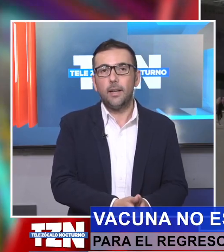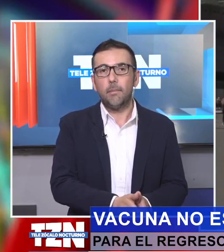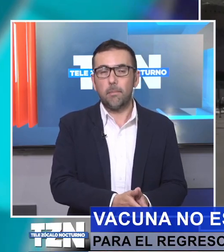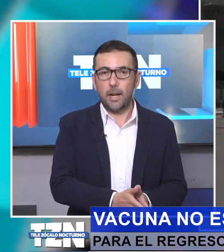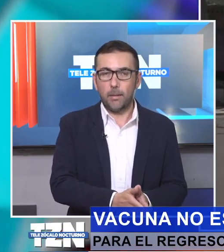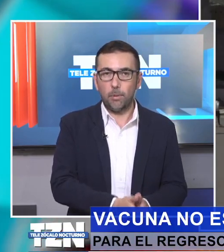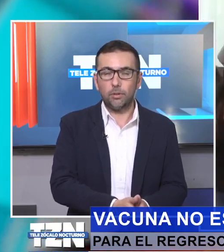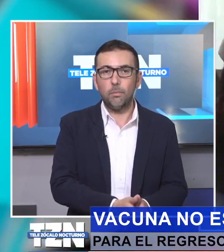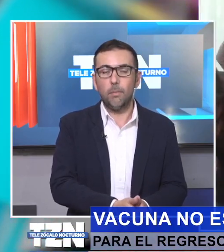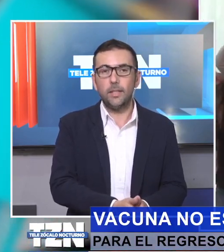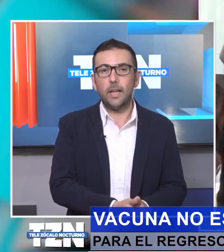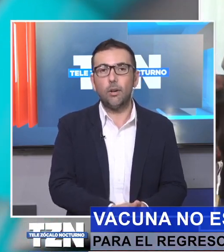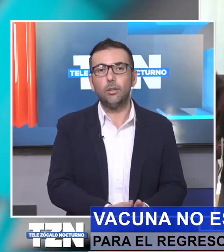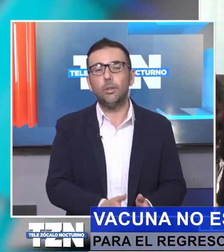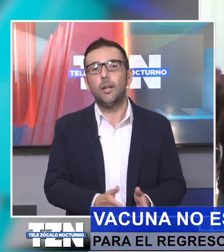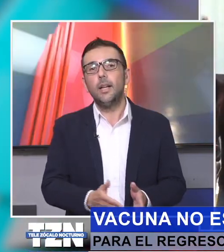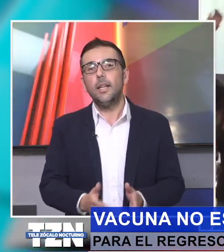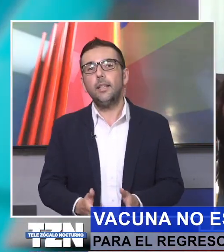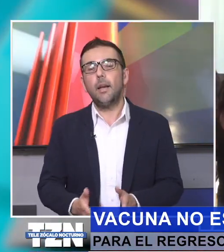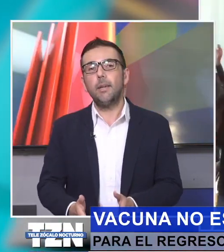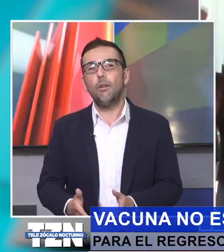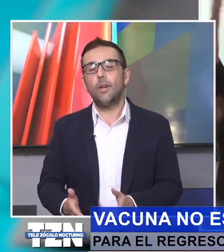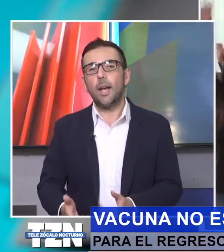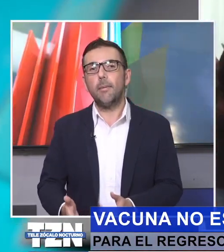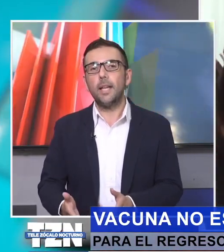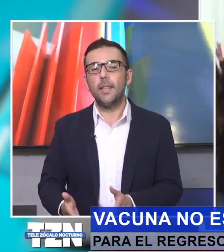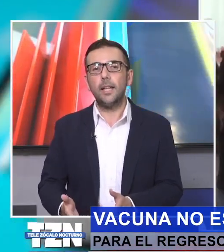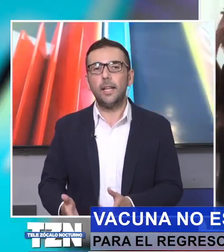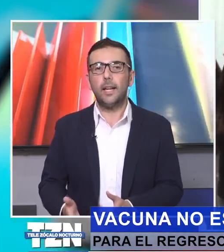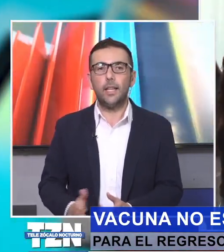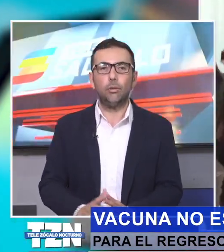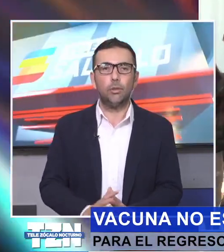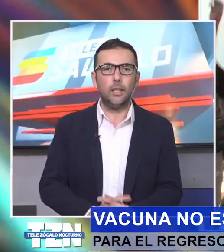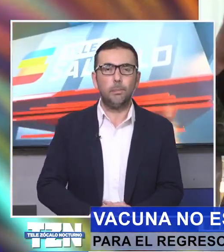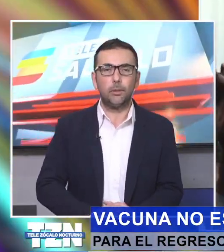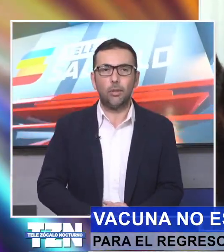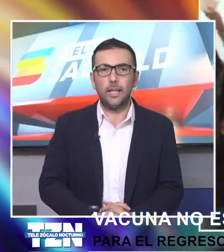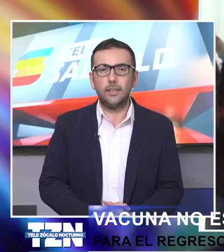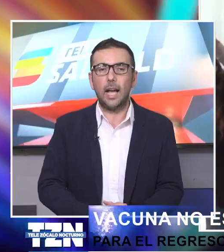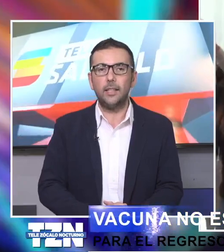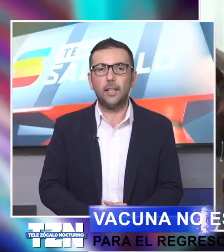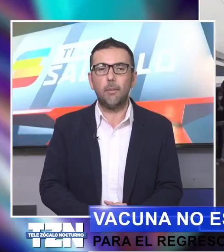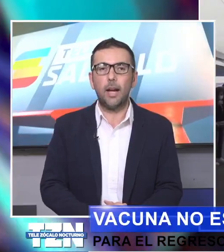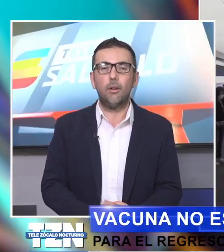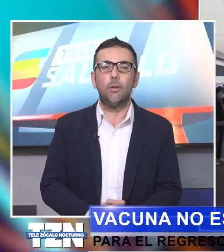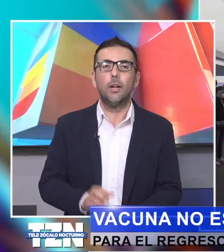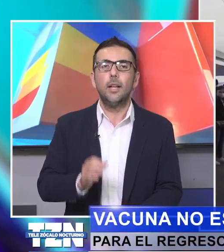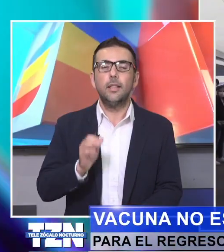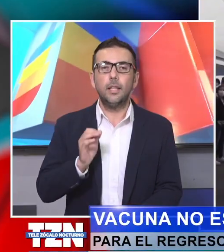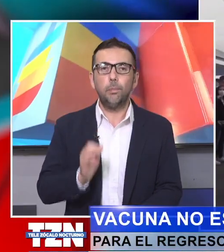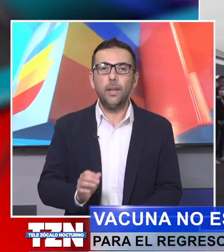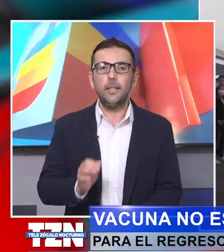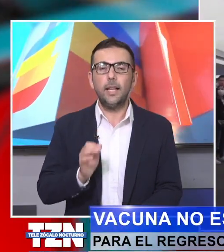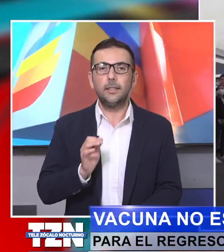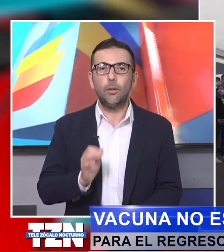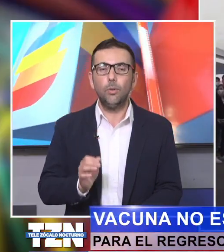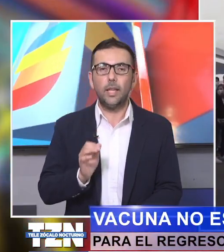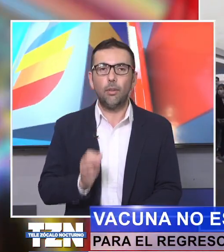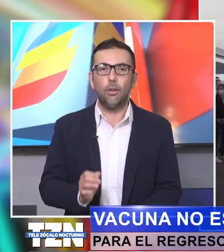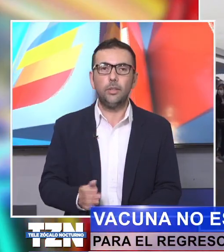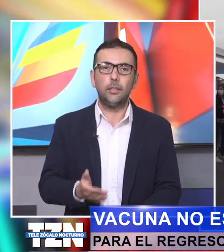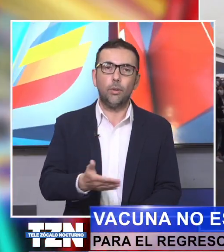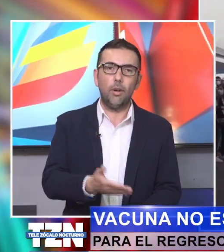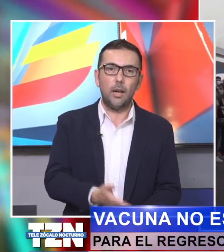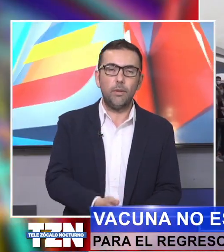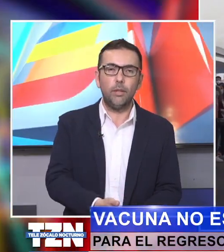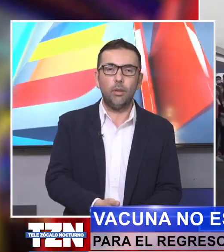para el próximo mes de agosto. Y también lo que habría de regreso son las personas al trabajo. Después de la segunda